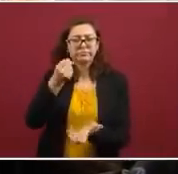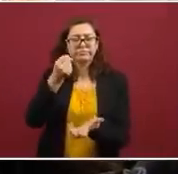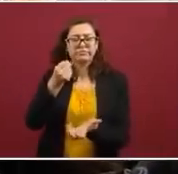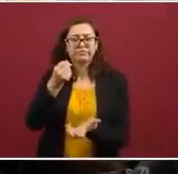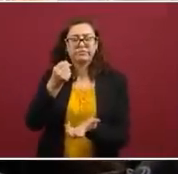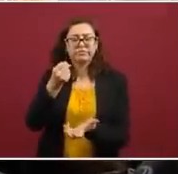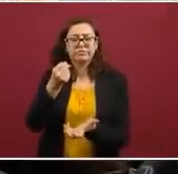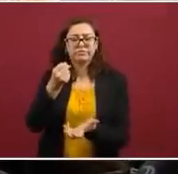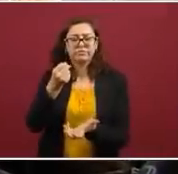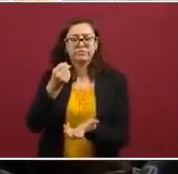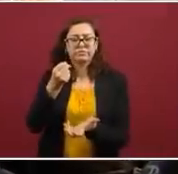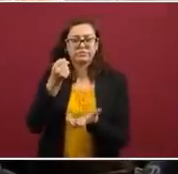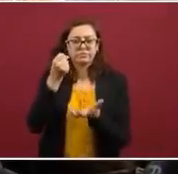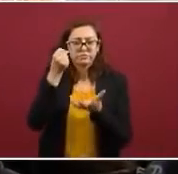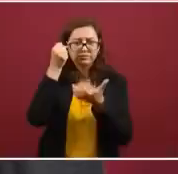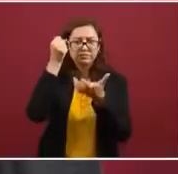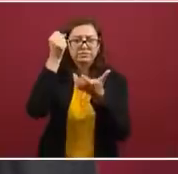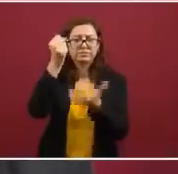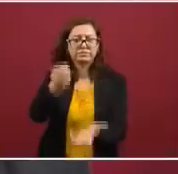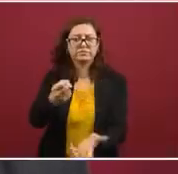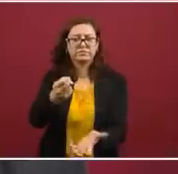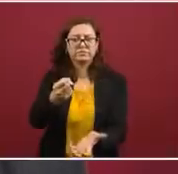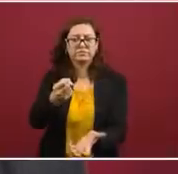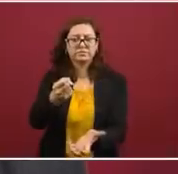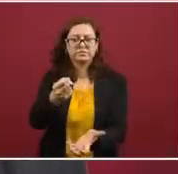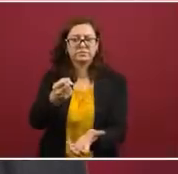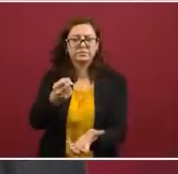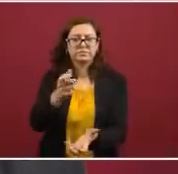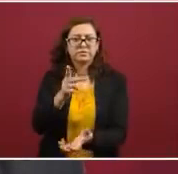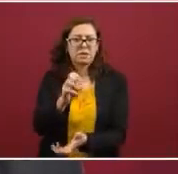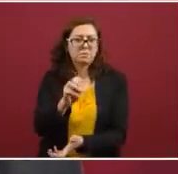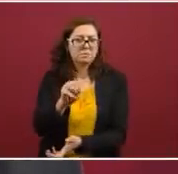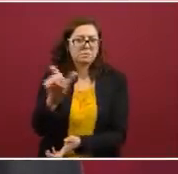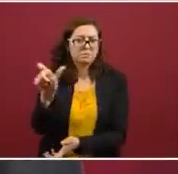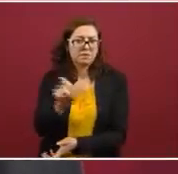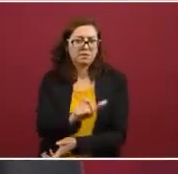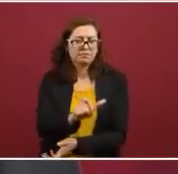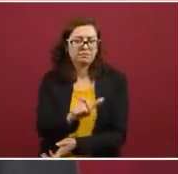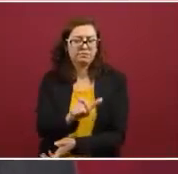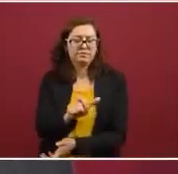que se pone a disposición de Pemex.